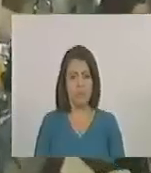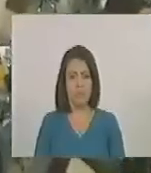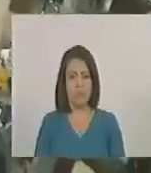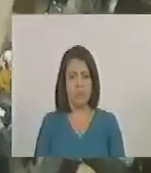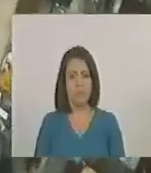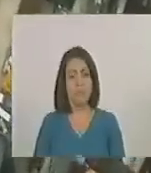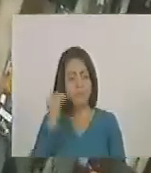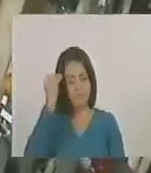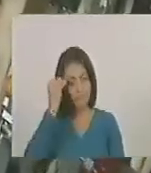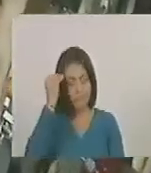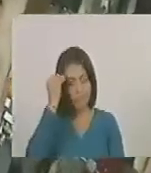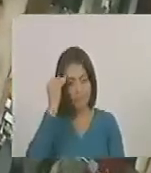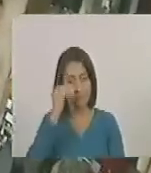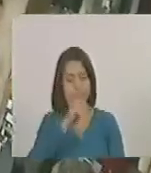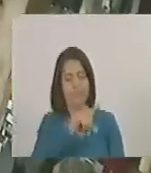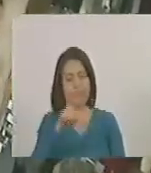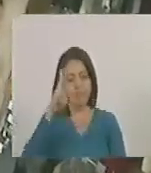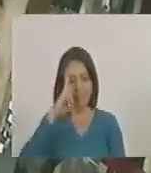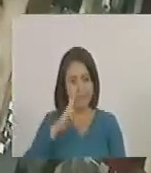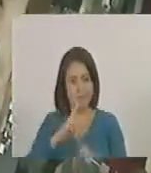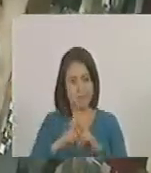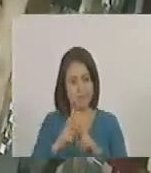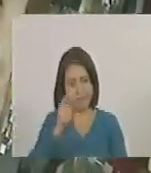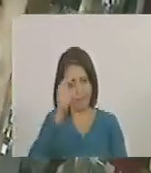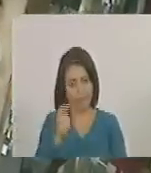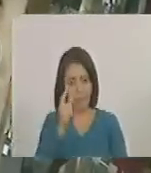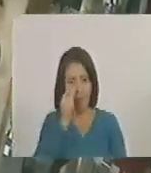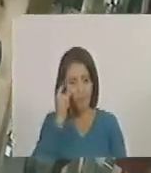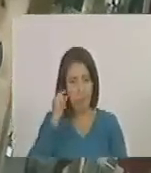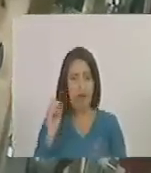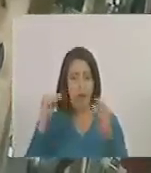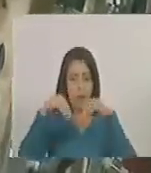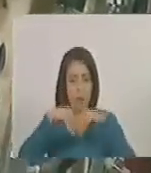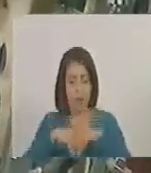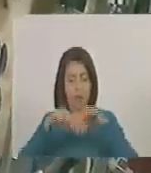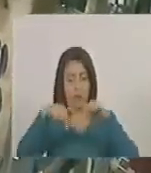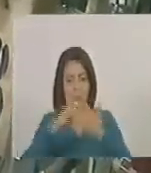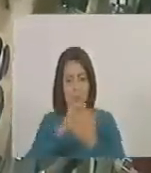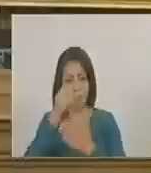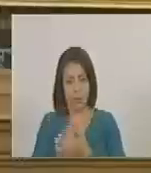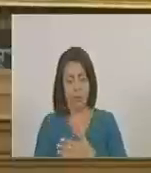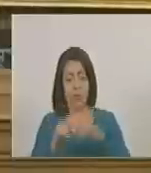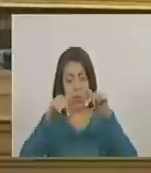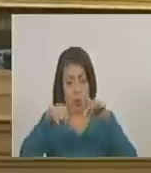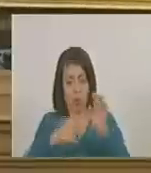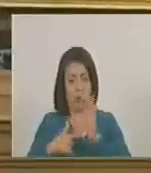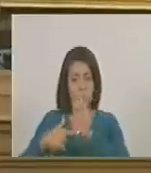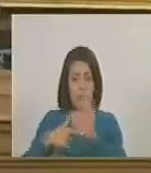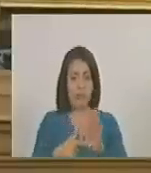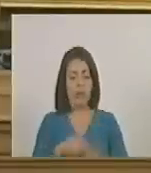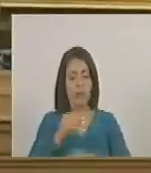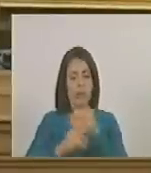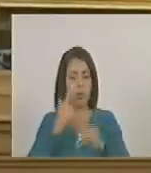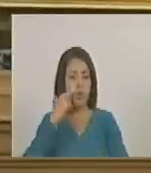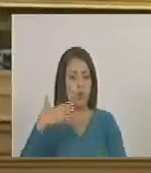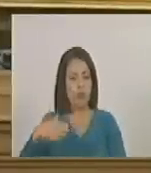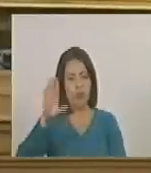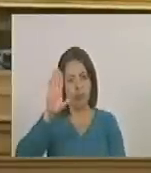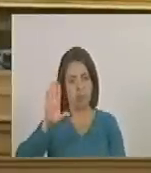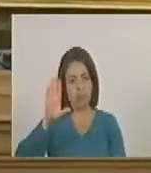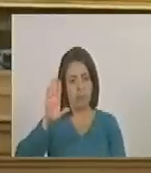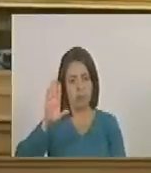En consideración. Las diputadas y diputados que estén de acuerdo con el proyecto de orden del día presentado, sírvanse a manifestarlo con la señal de